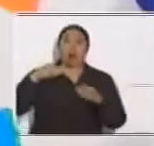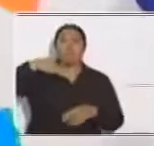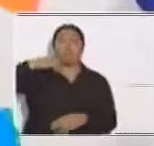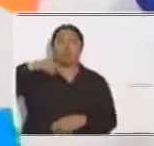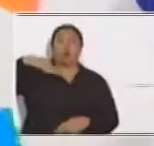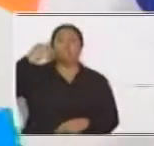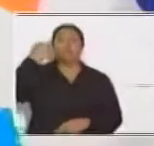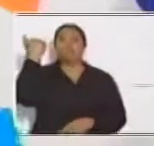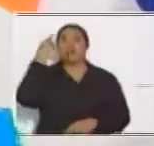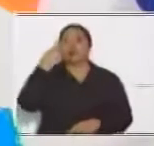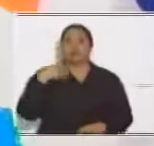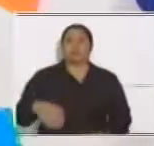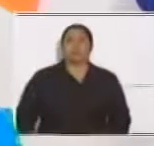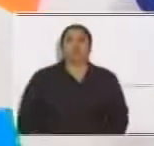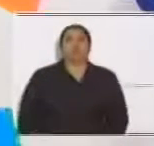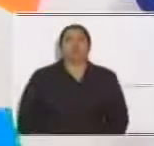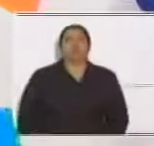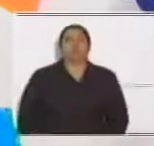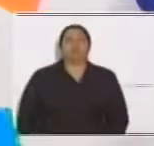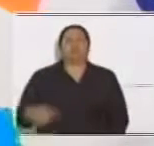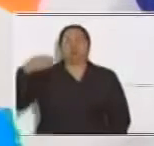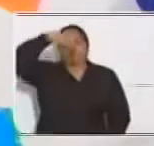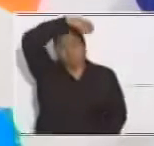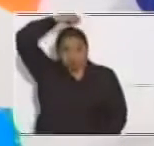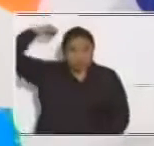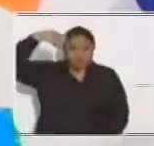las pirámides, ¿verdad que sí?